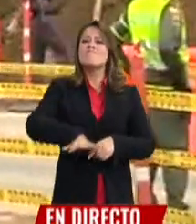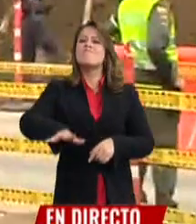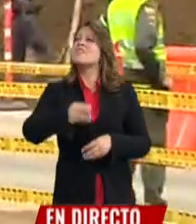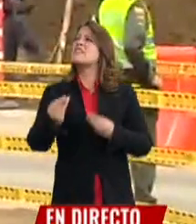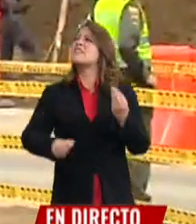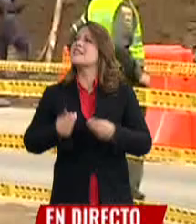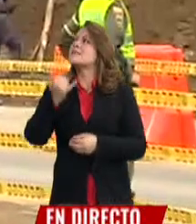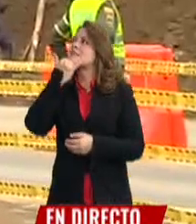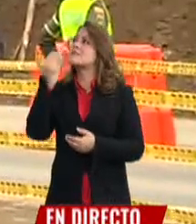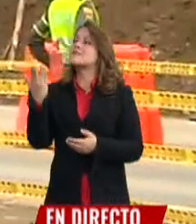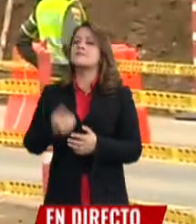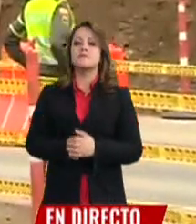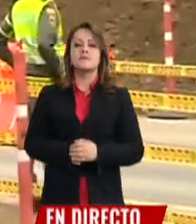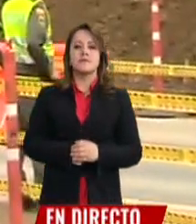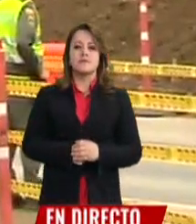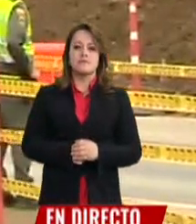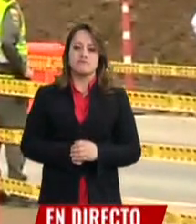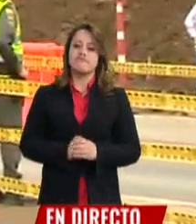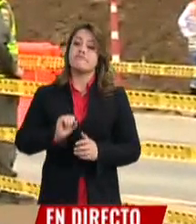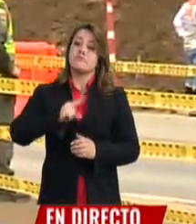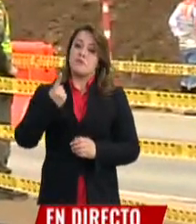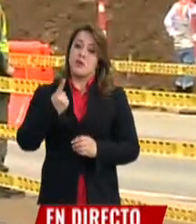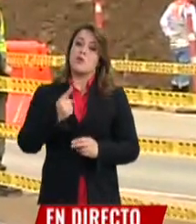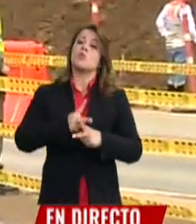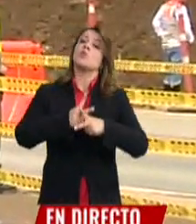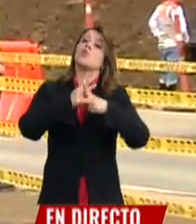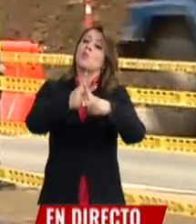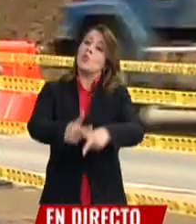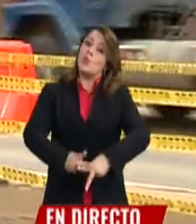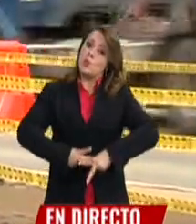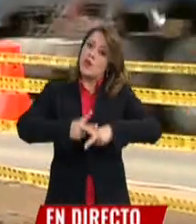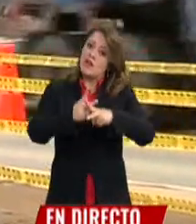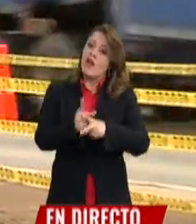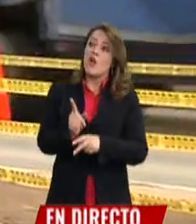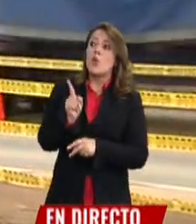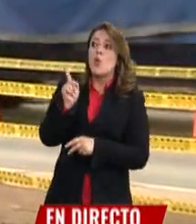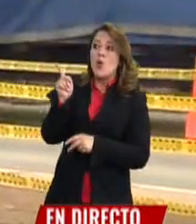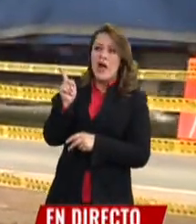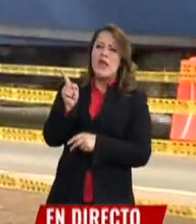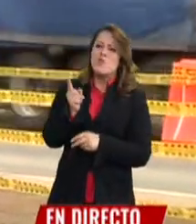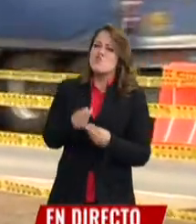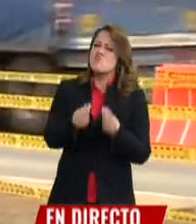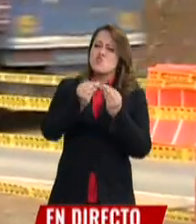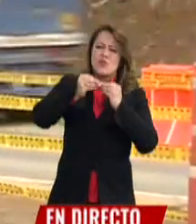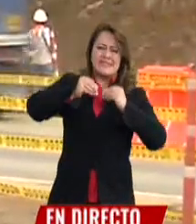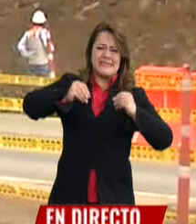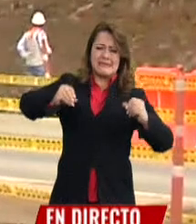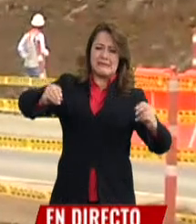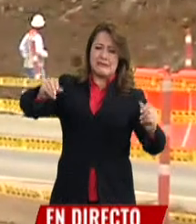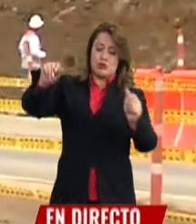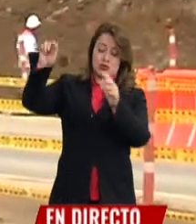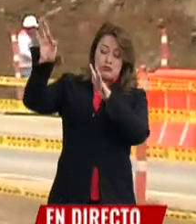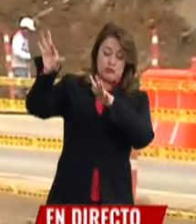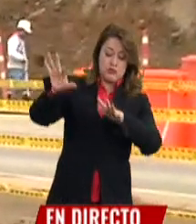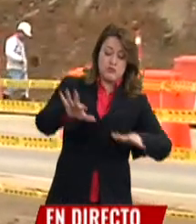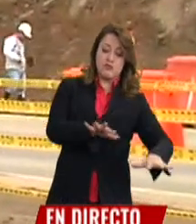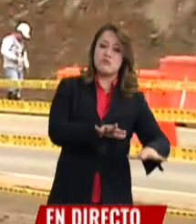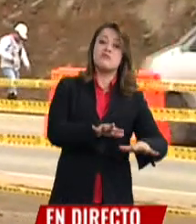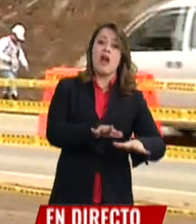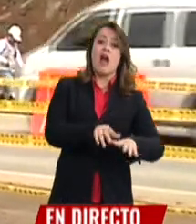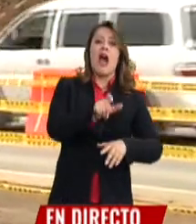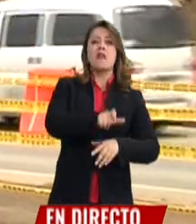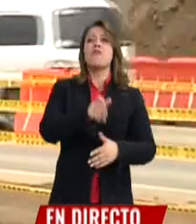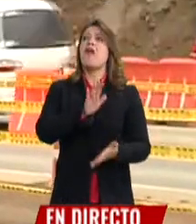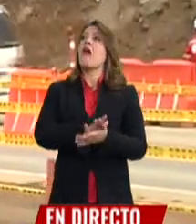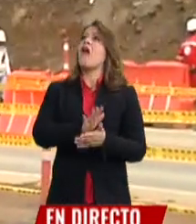Medellín-Bogotá? Primero que todo, la prudencia en el cruce aquí sobre el deslizamiento, obedecer las instrucciones que